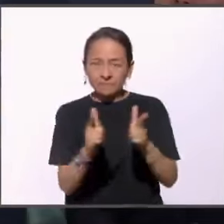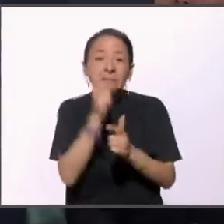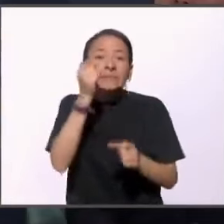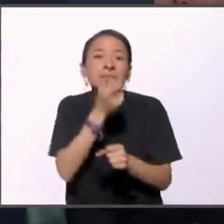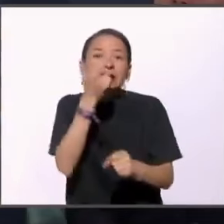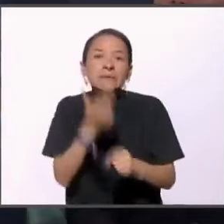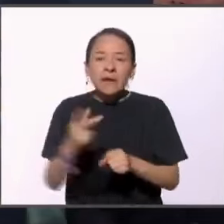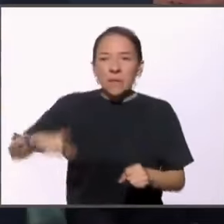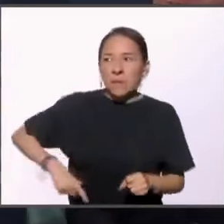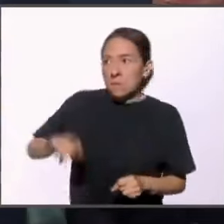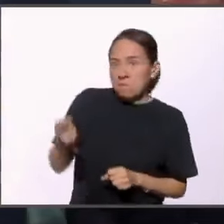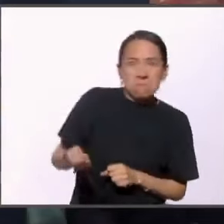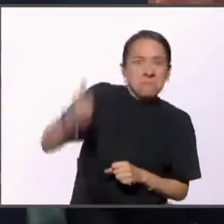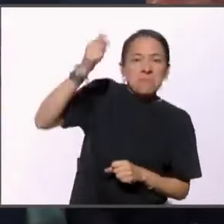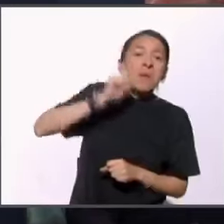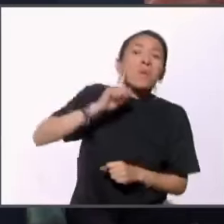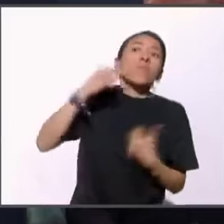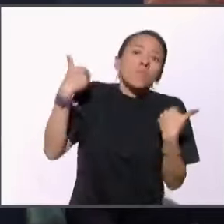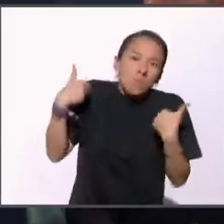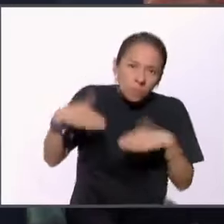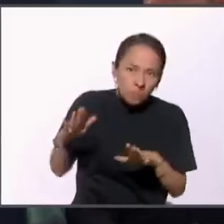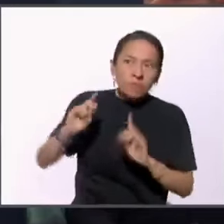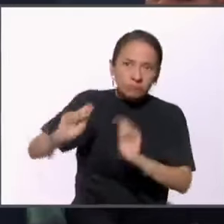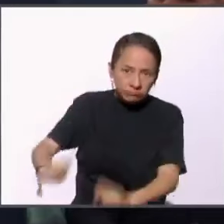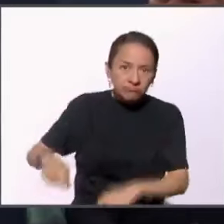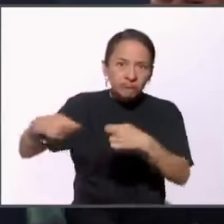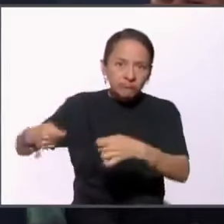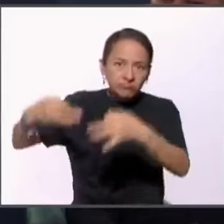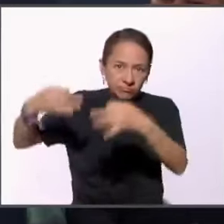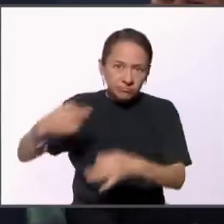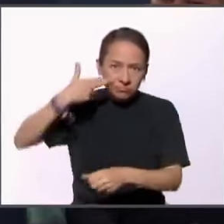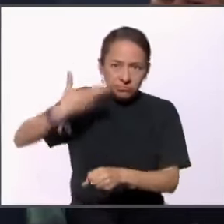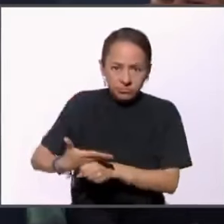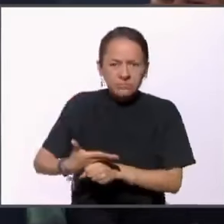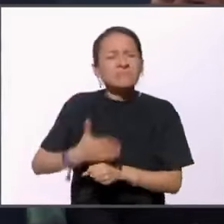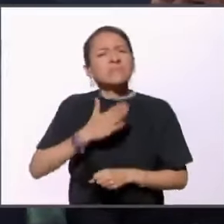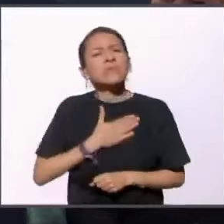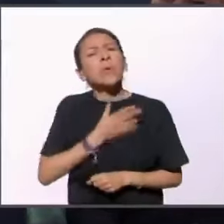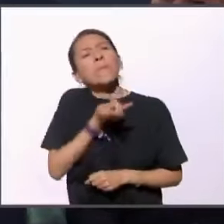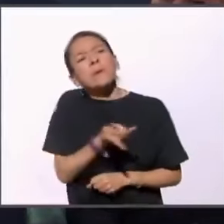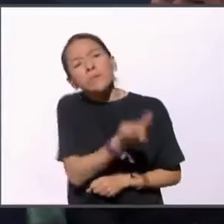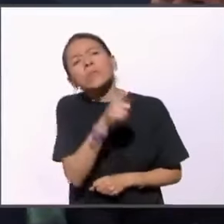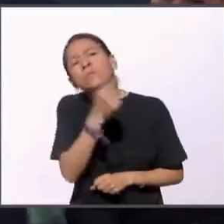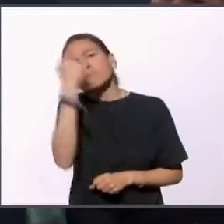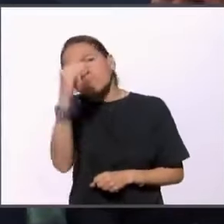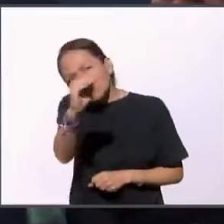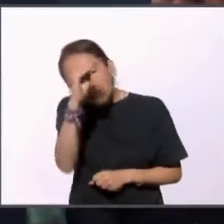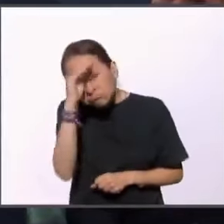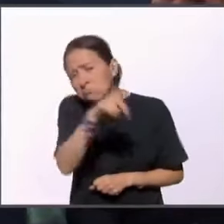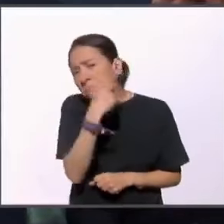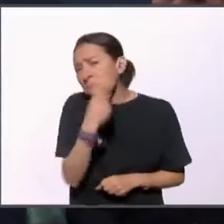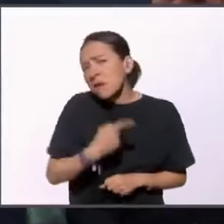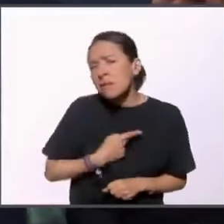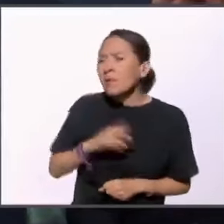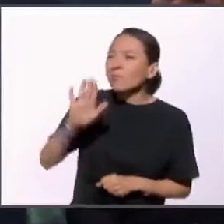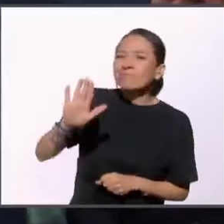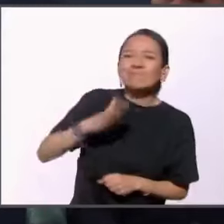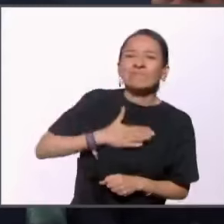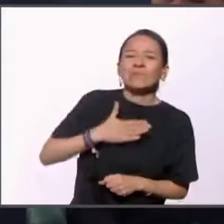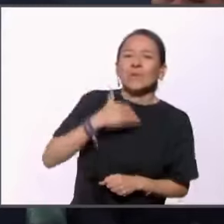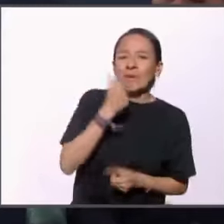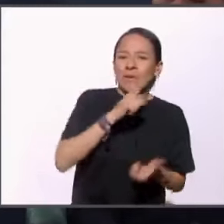la primera mujer en la historia en ocupar el cargo. Le pregunté qué pensaba y contestó que ella quería contender al interior